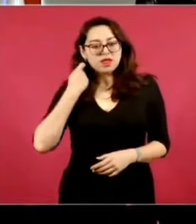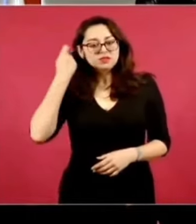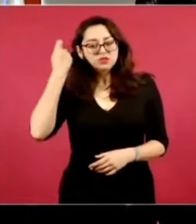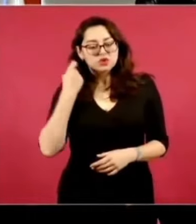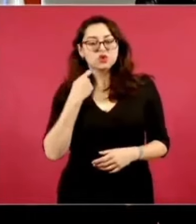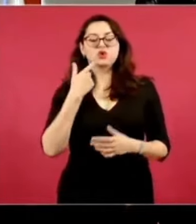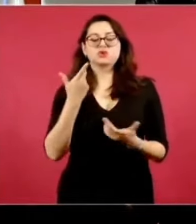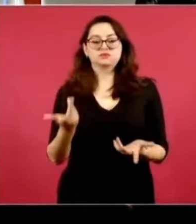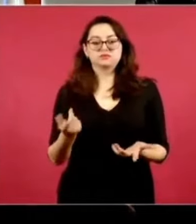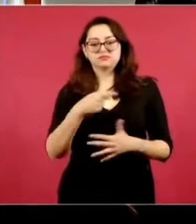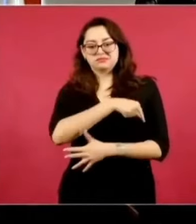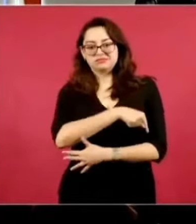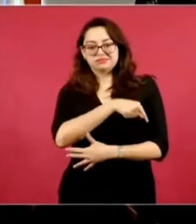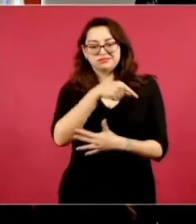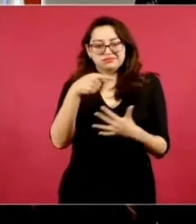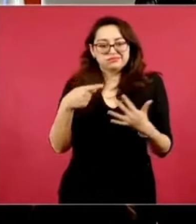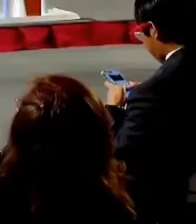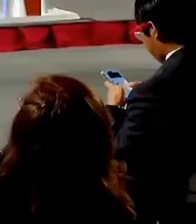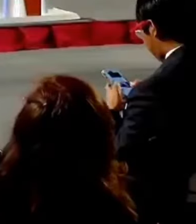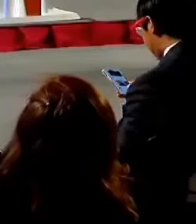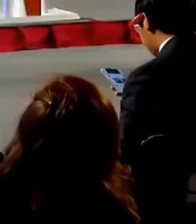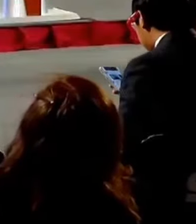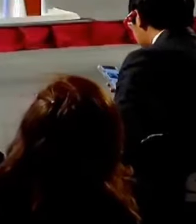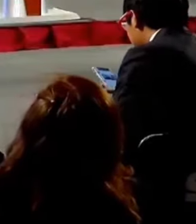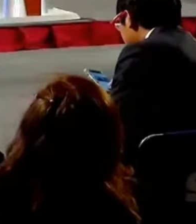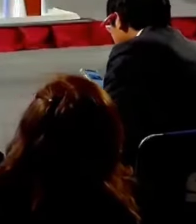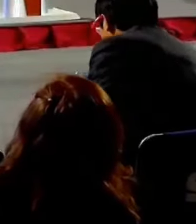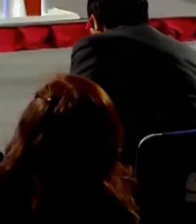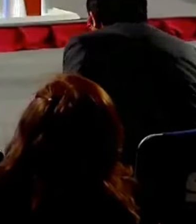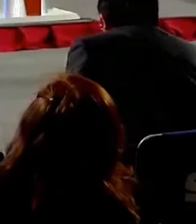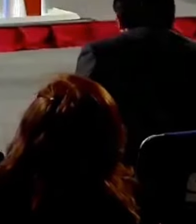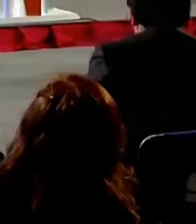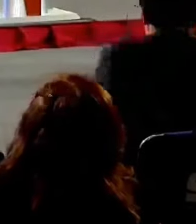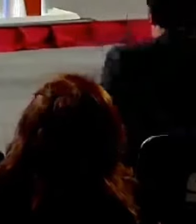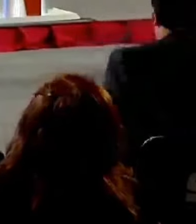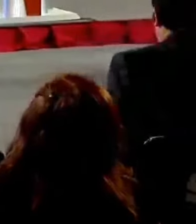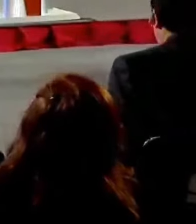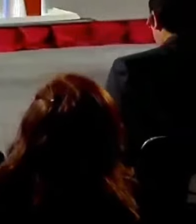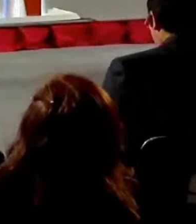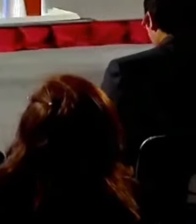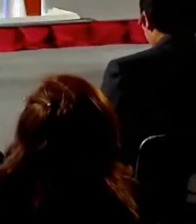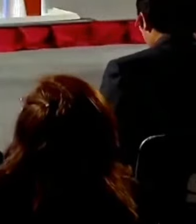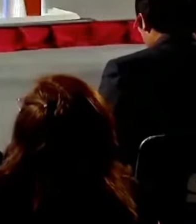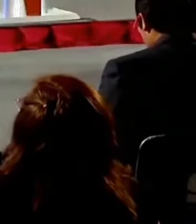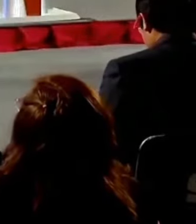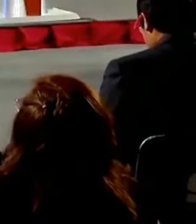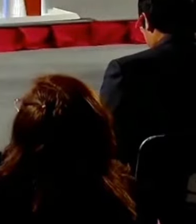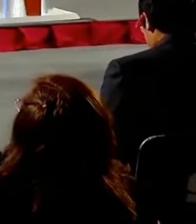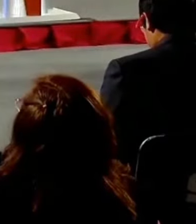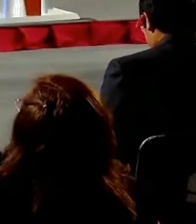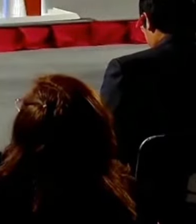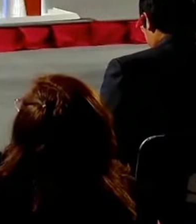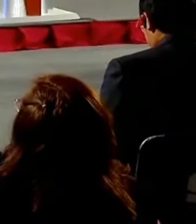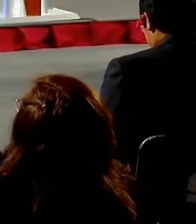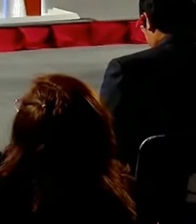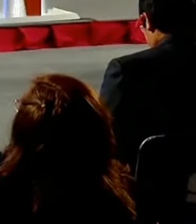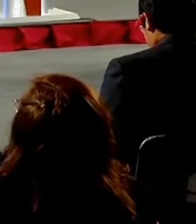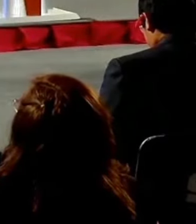esto significa en términos generales como 5,000,000 de